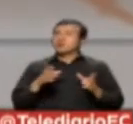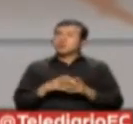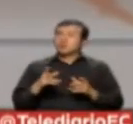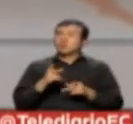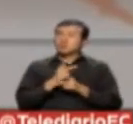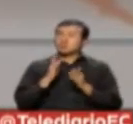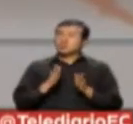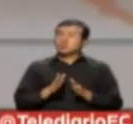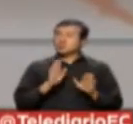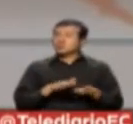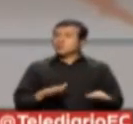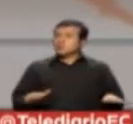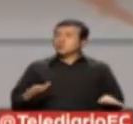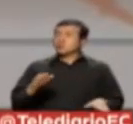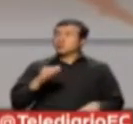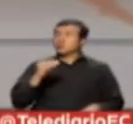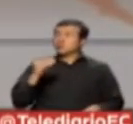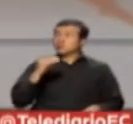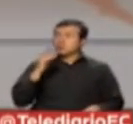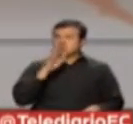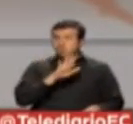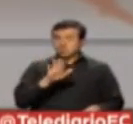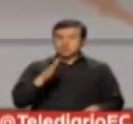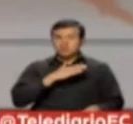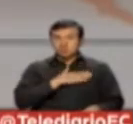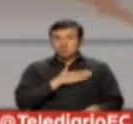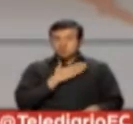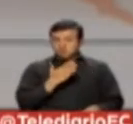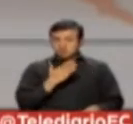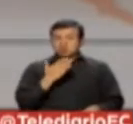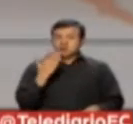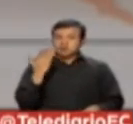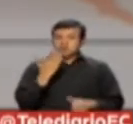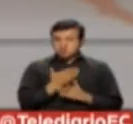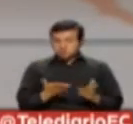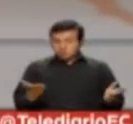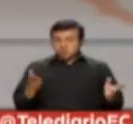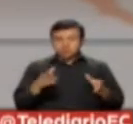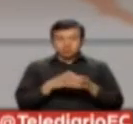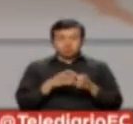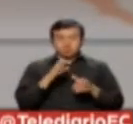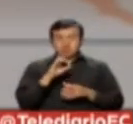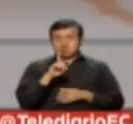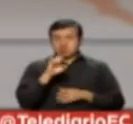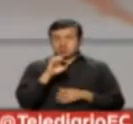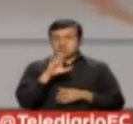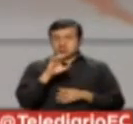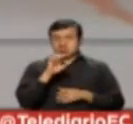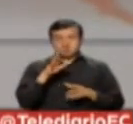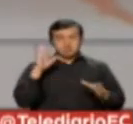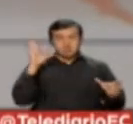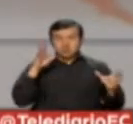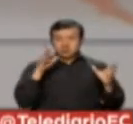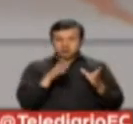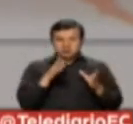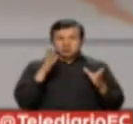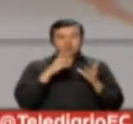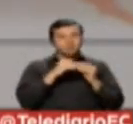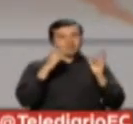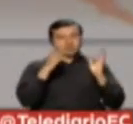consejería estudiantil chicos chicas consiguen los departamentos de consejería estudiantil han sido ampliados en este año se ha preparado